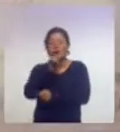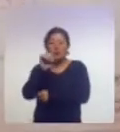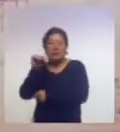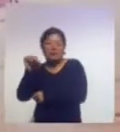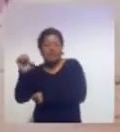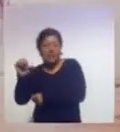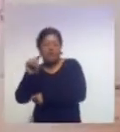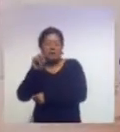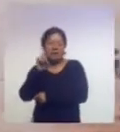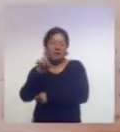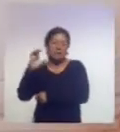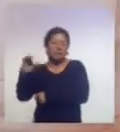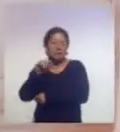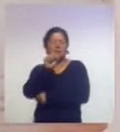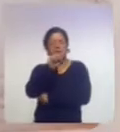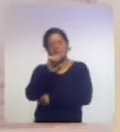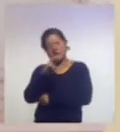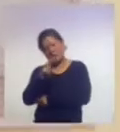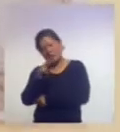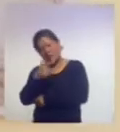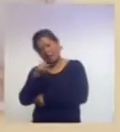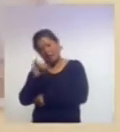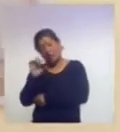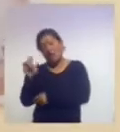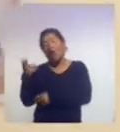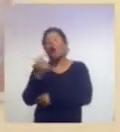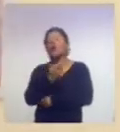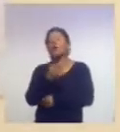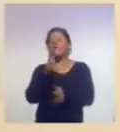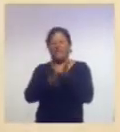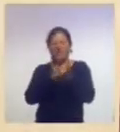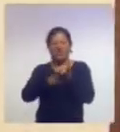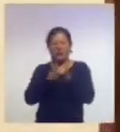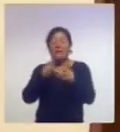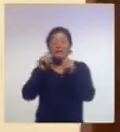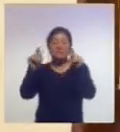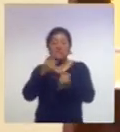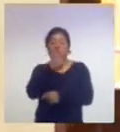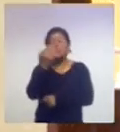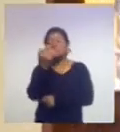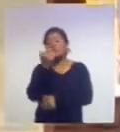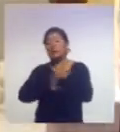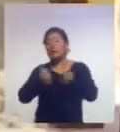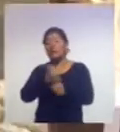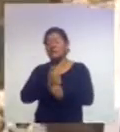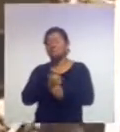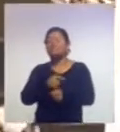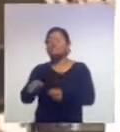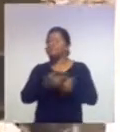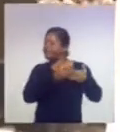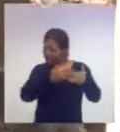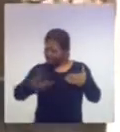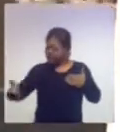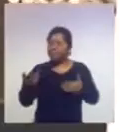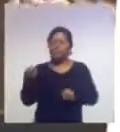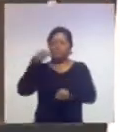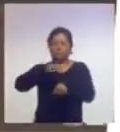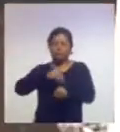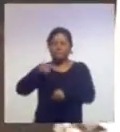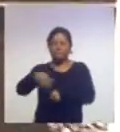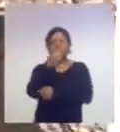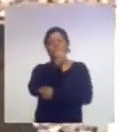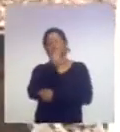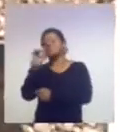Mejía. El ferrocarril en Tlaxcala, 150 años, permanecerá durante septiembre y octubre en el Museo Miguel en el